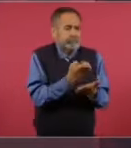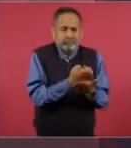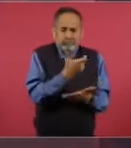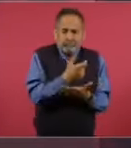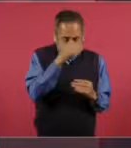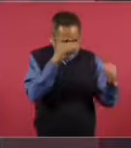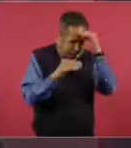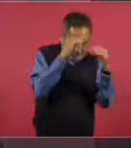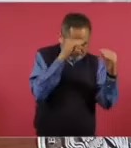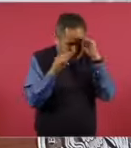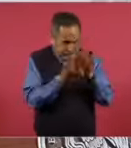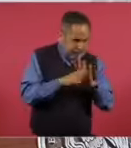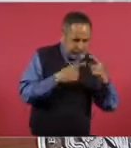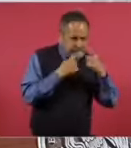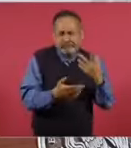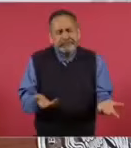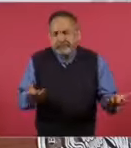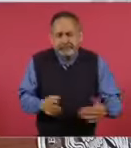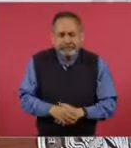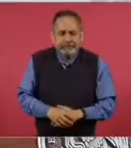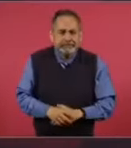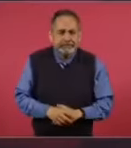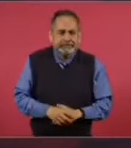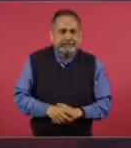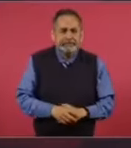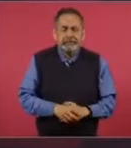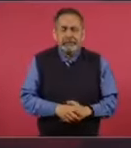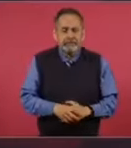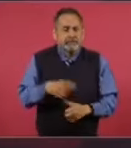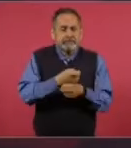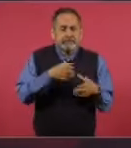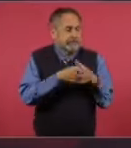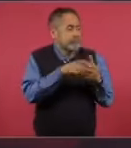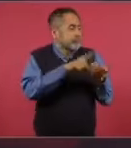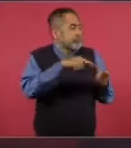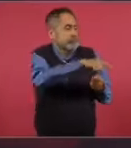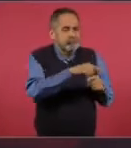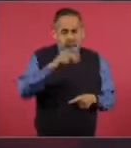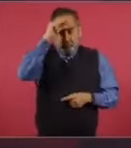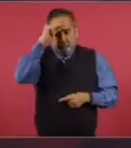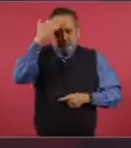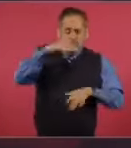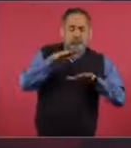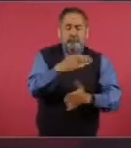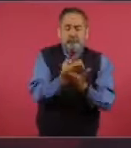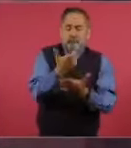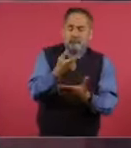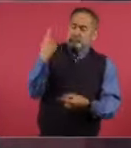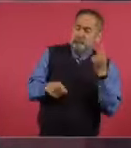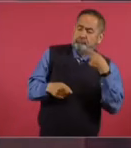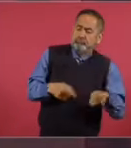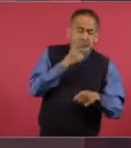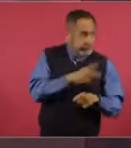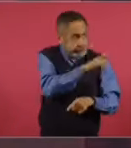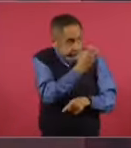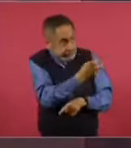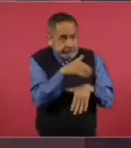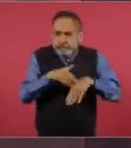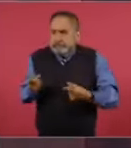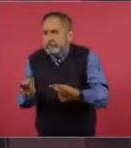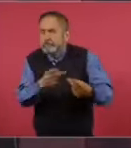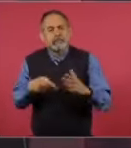todo. Era lo que decían los tecnócratas. Y una serie